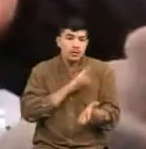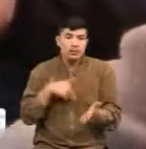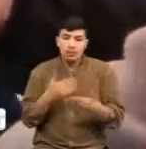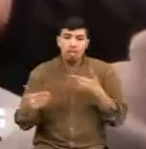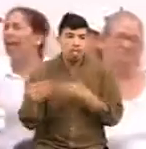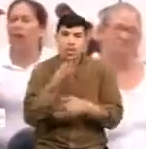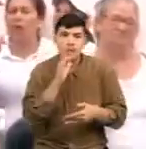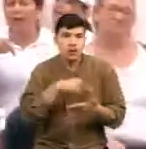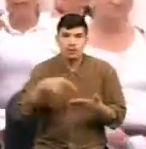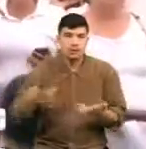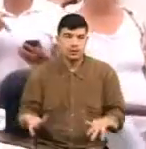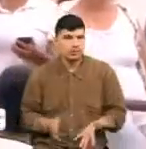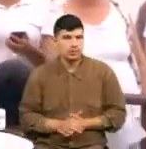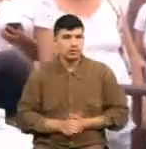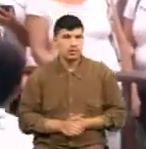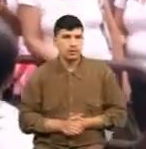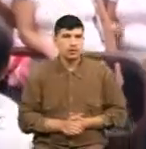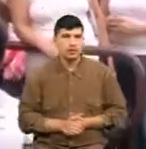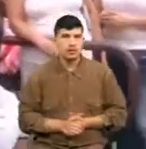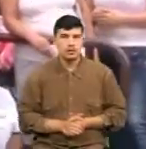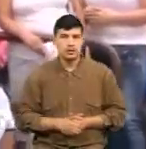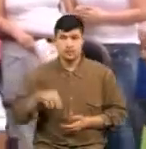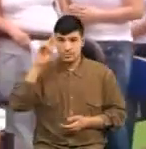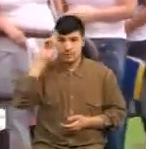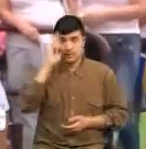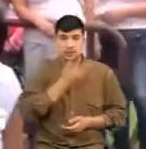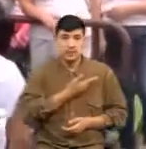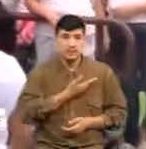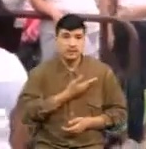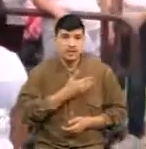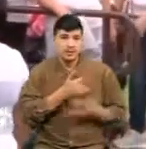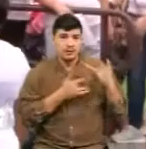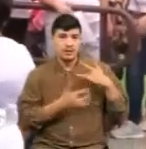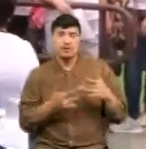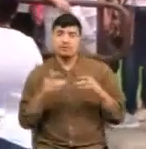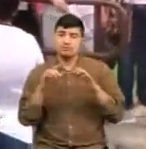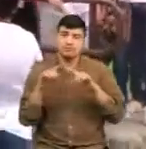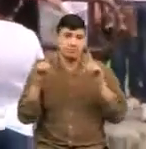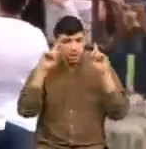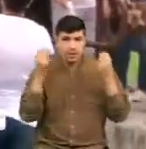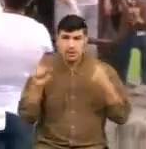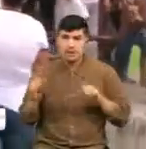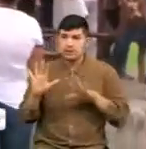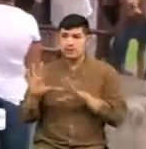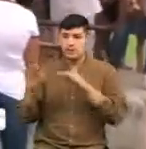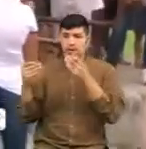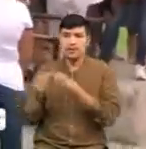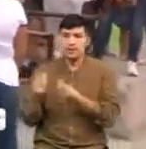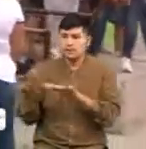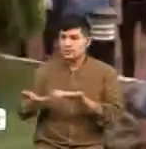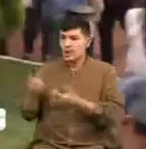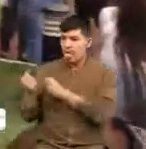sin contratación. Situación que genera por obvias razones preocupación entre ellas y sus núcleos familiares, que ven cómo después de tantos años de